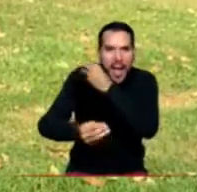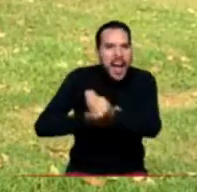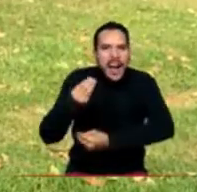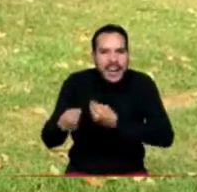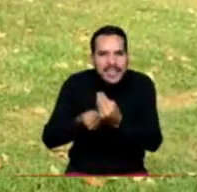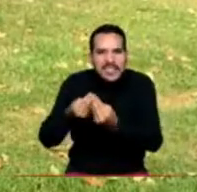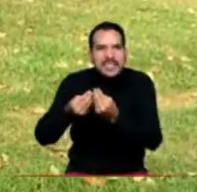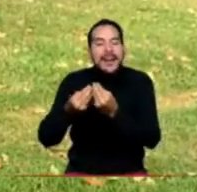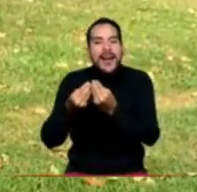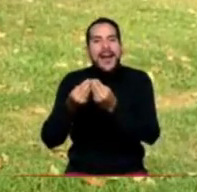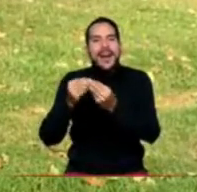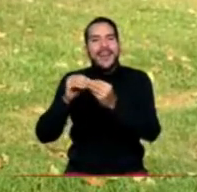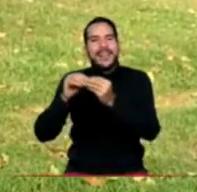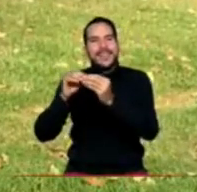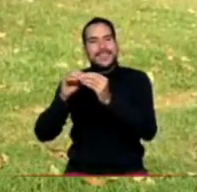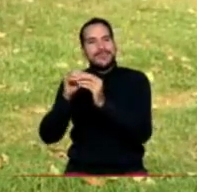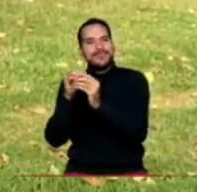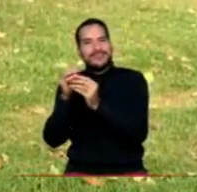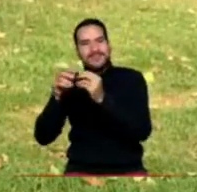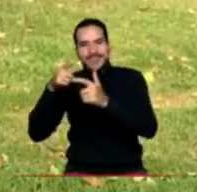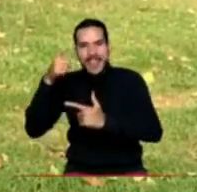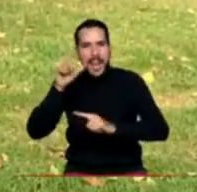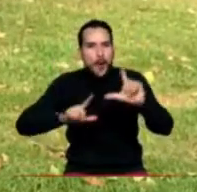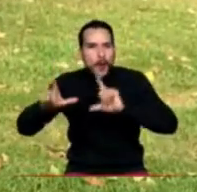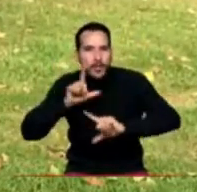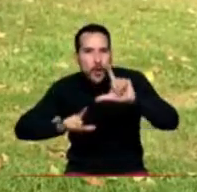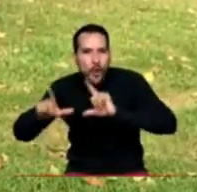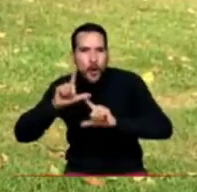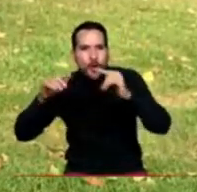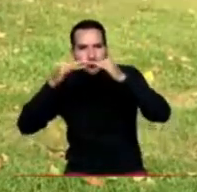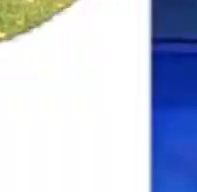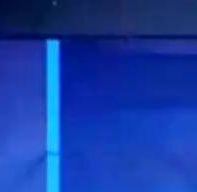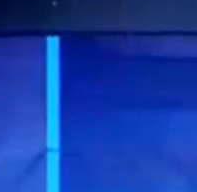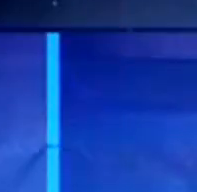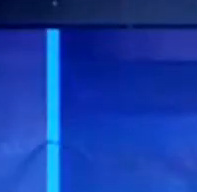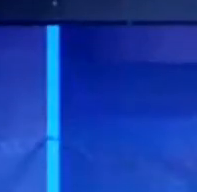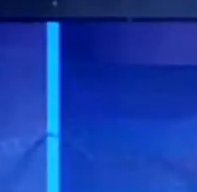operaciones subacuáticas en el Pacífico colombiano.